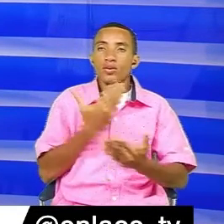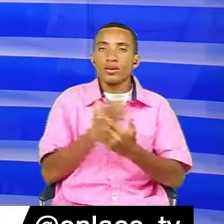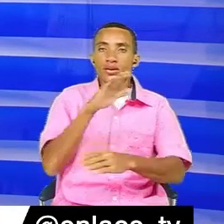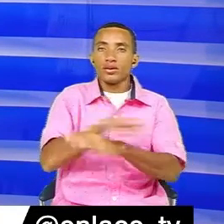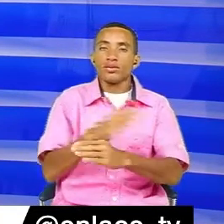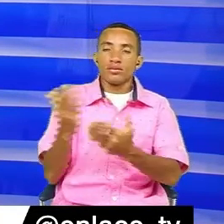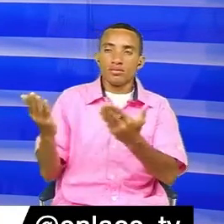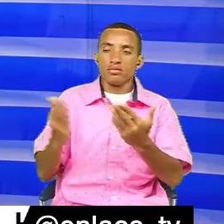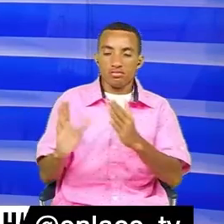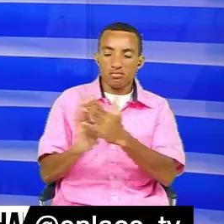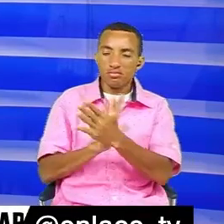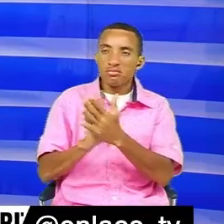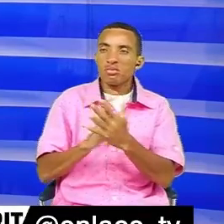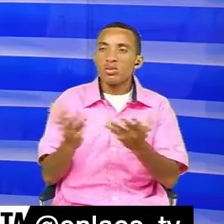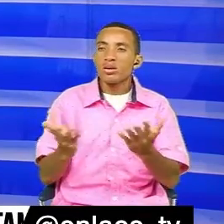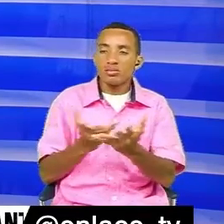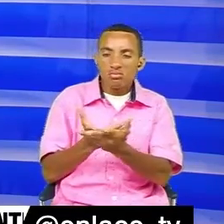cuéntenos cuál es ese recomendado.